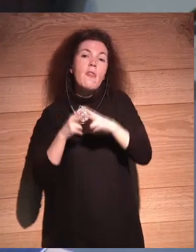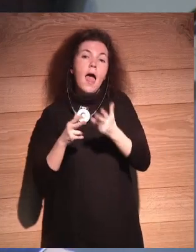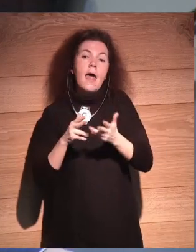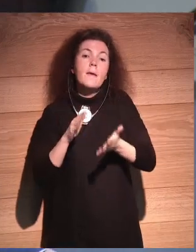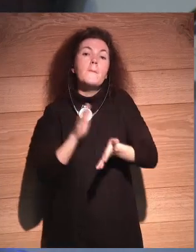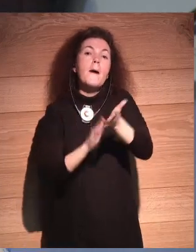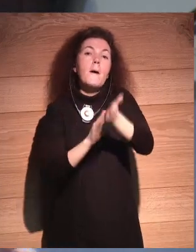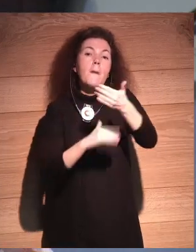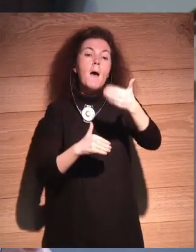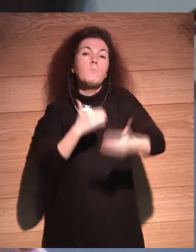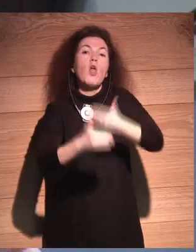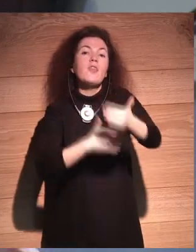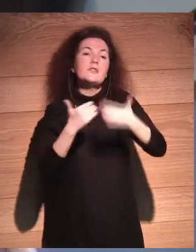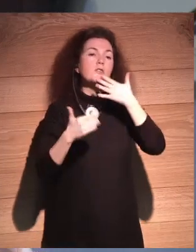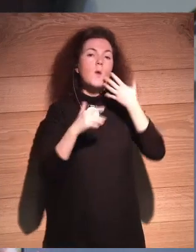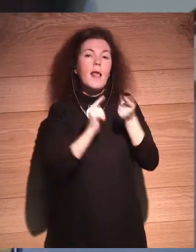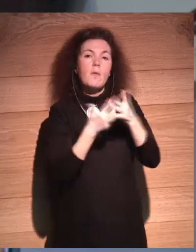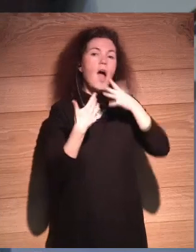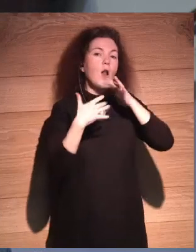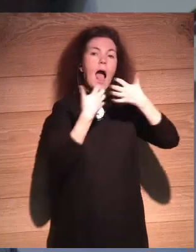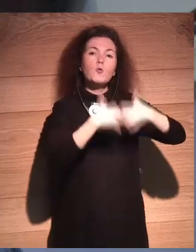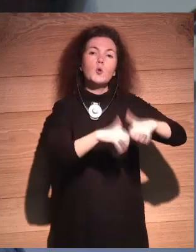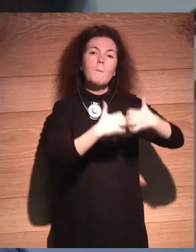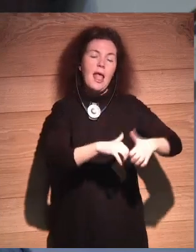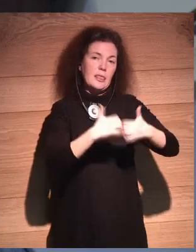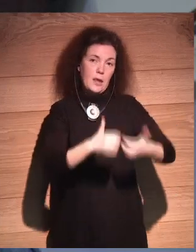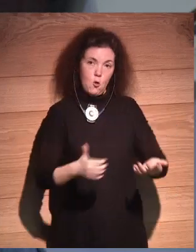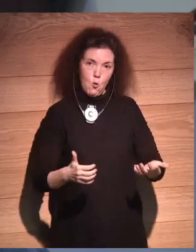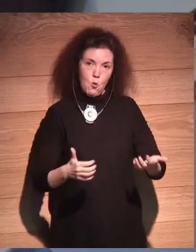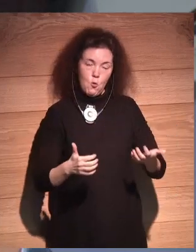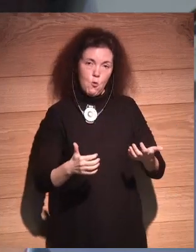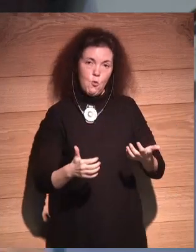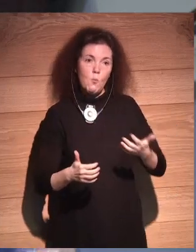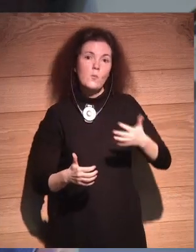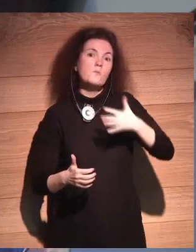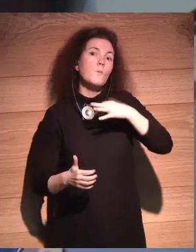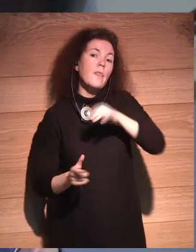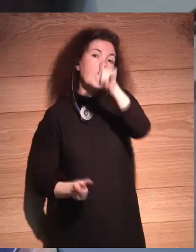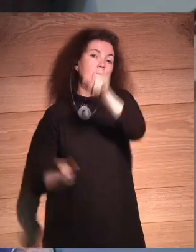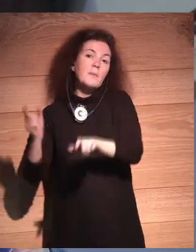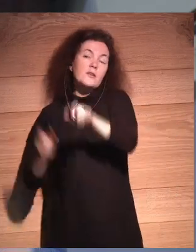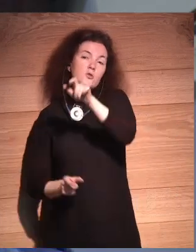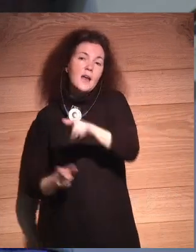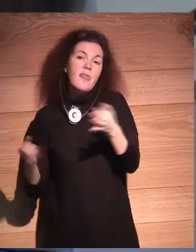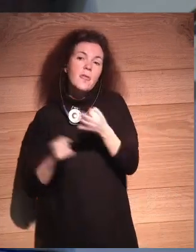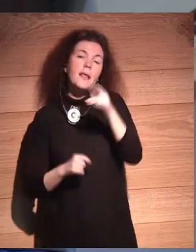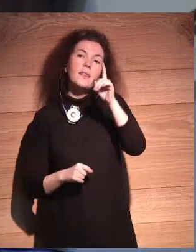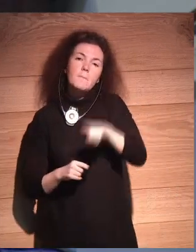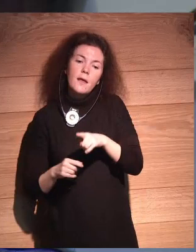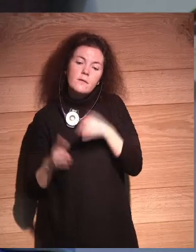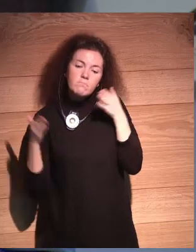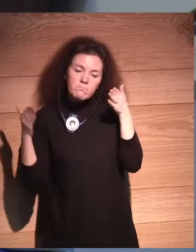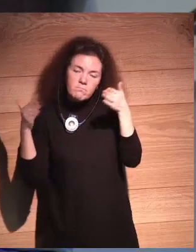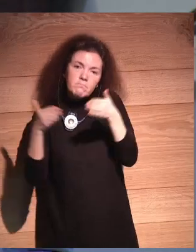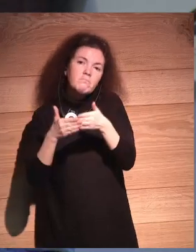que muchos procesos se están automatizando, quizás a lo que la ciudadanía se tendrá que dedicar